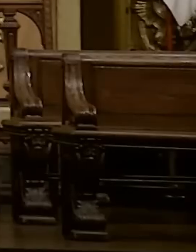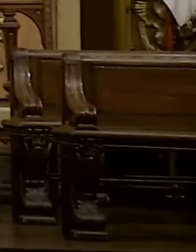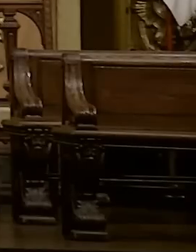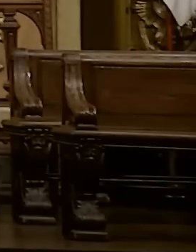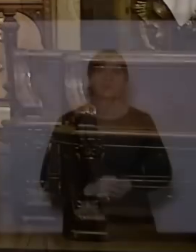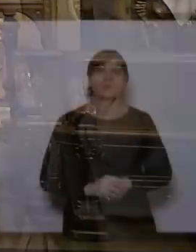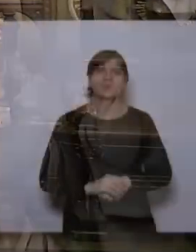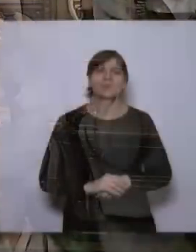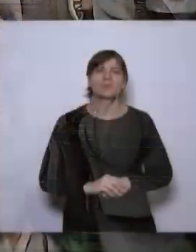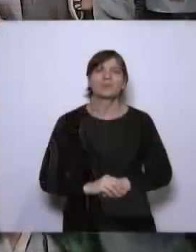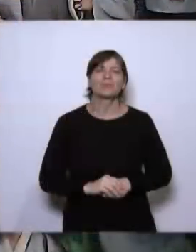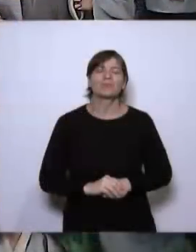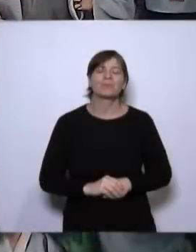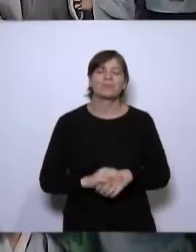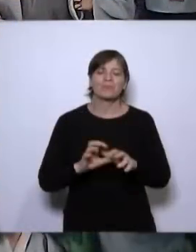Señor.